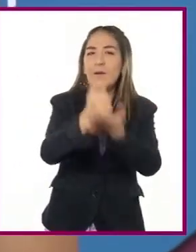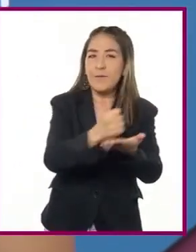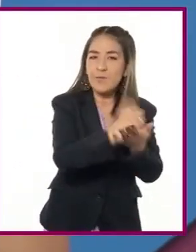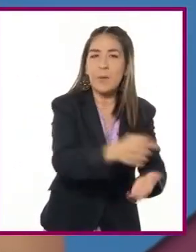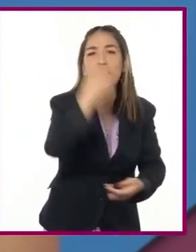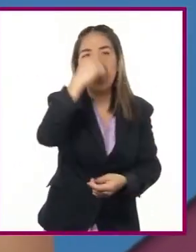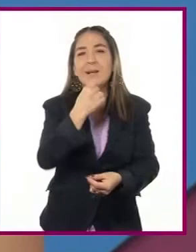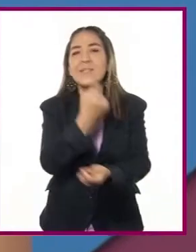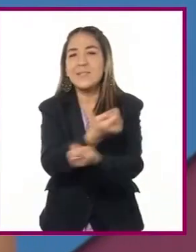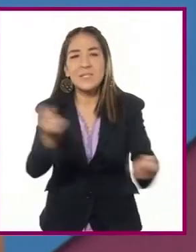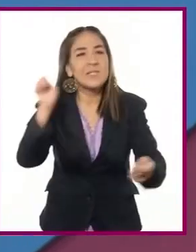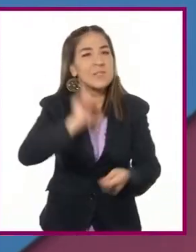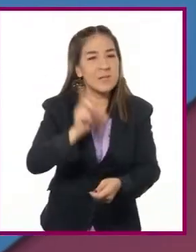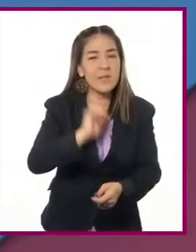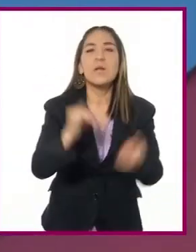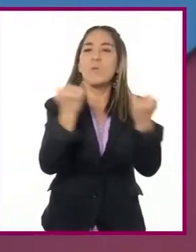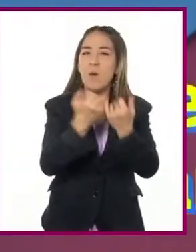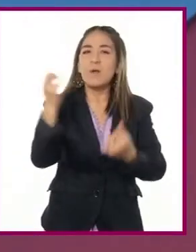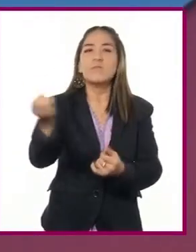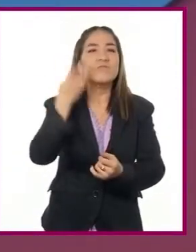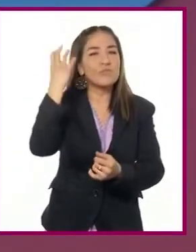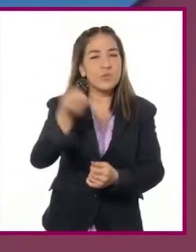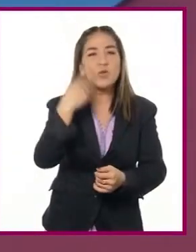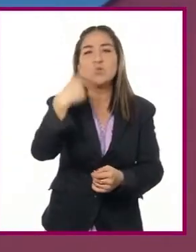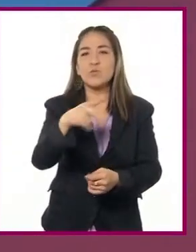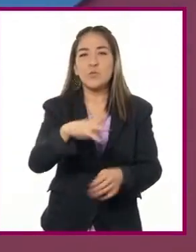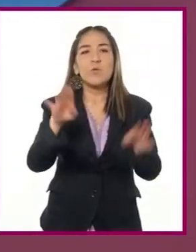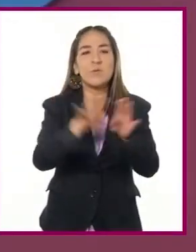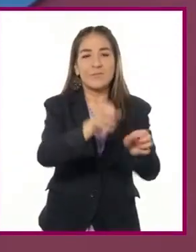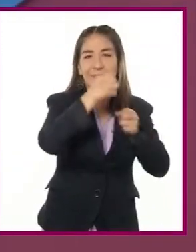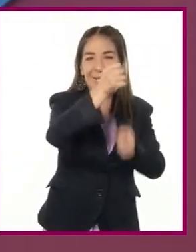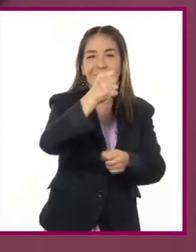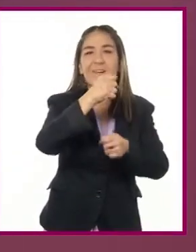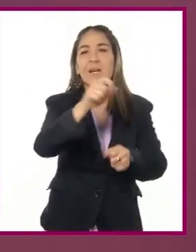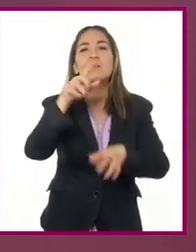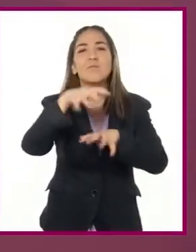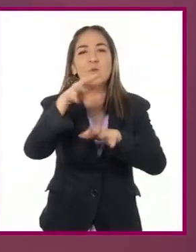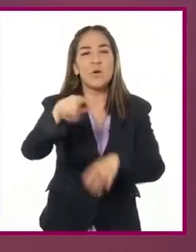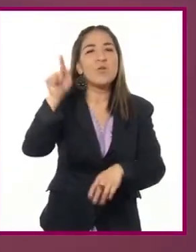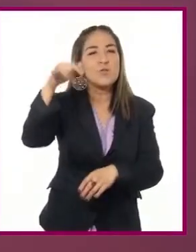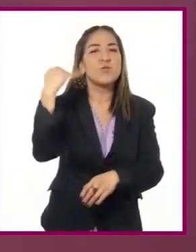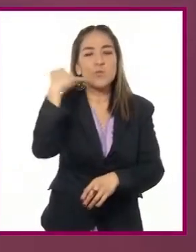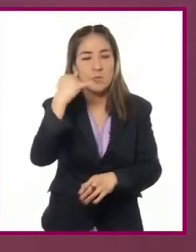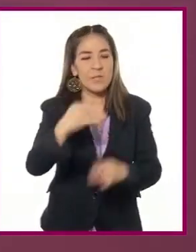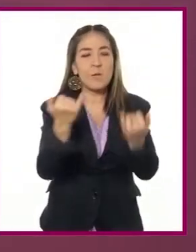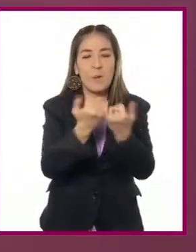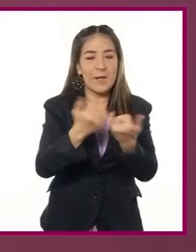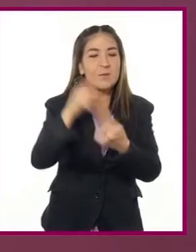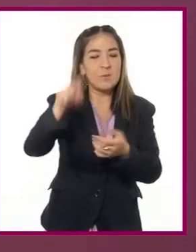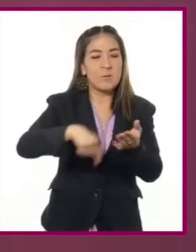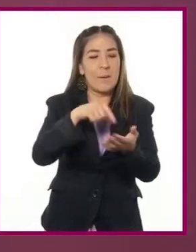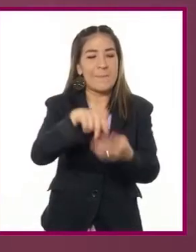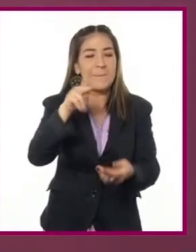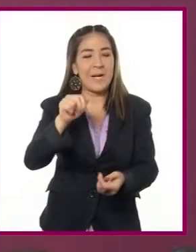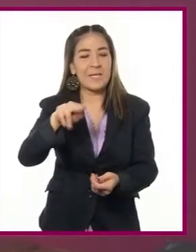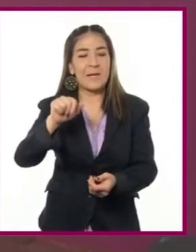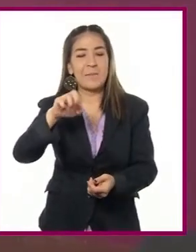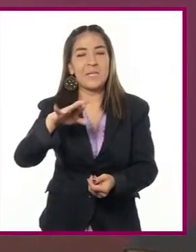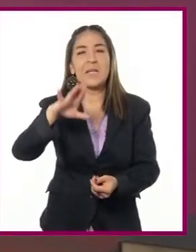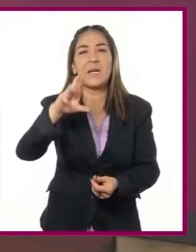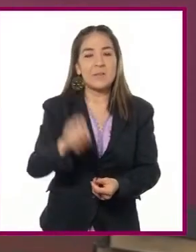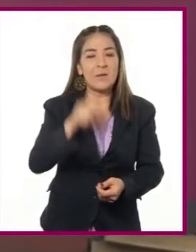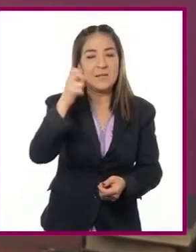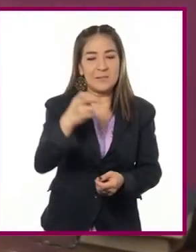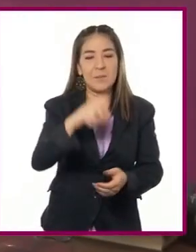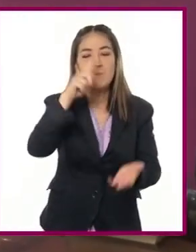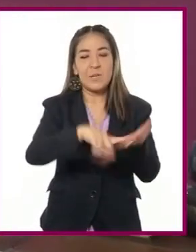Participó en los congresos feministas de Yucatán, así como en el Congreso Feminista Panamericano de 1923, llevado a cabo en la Ciudad